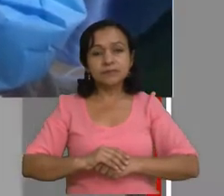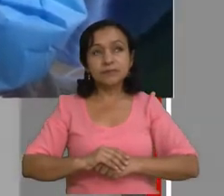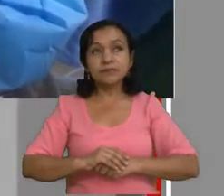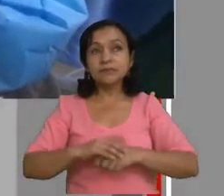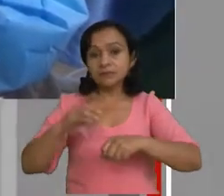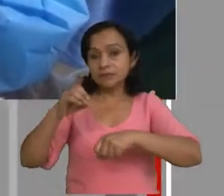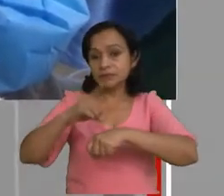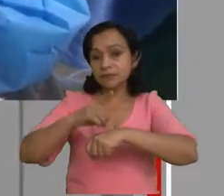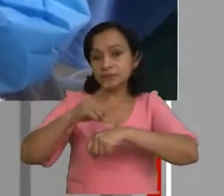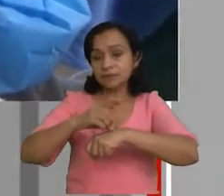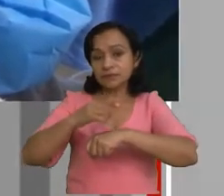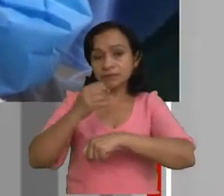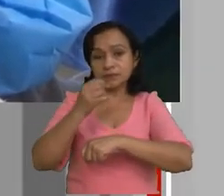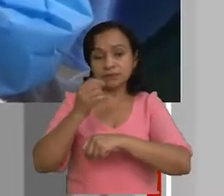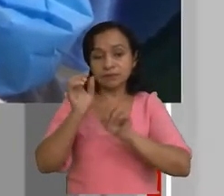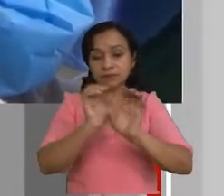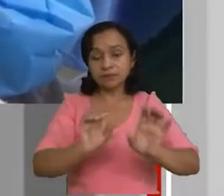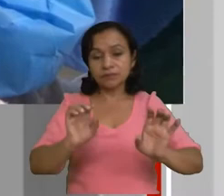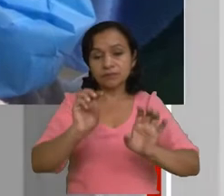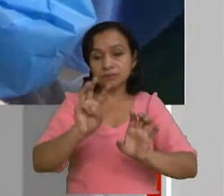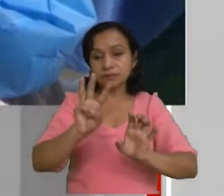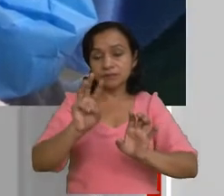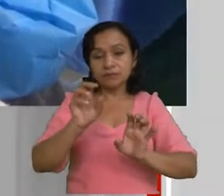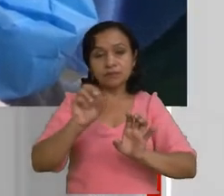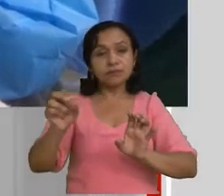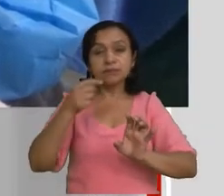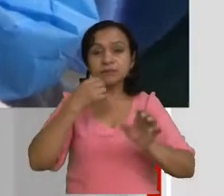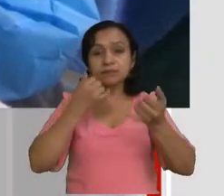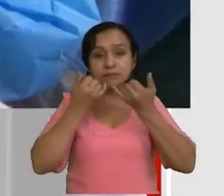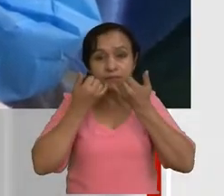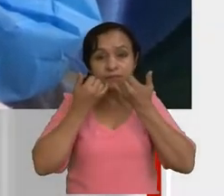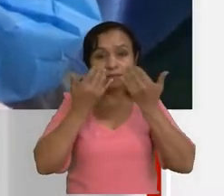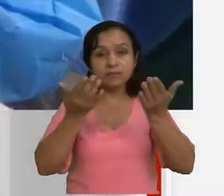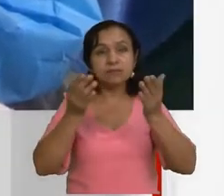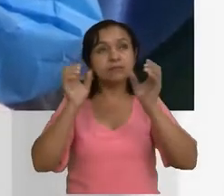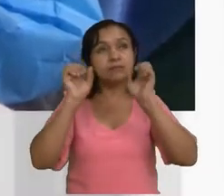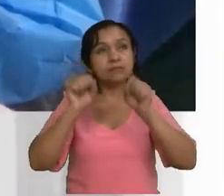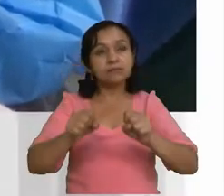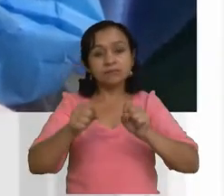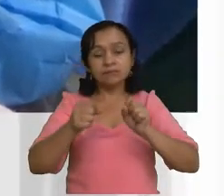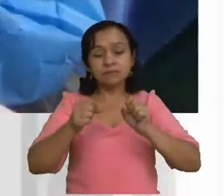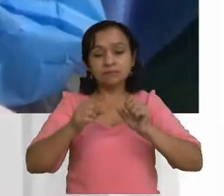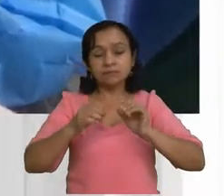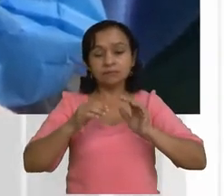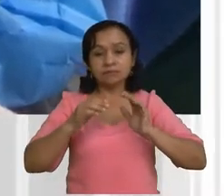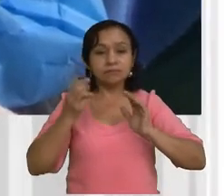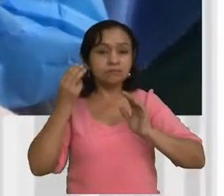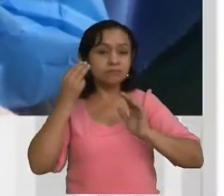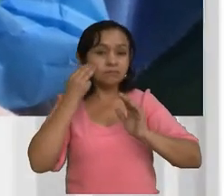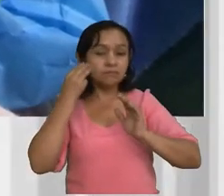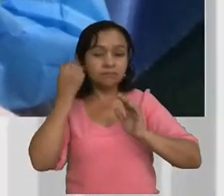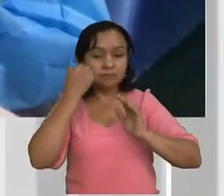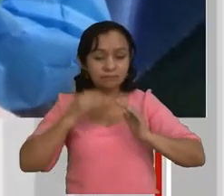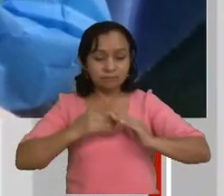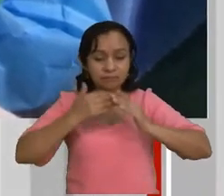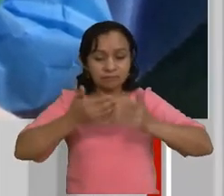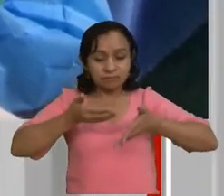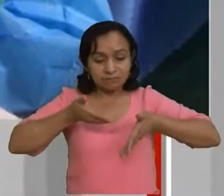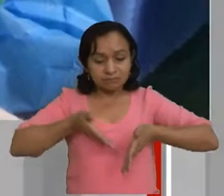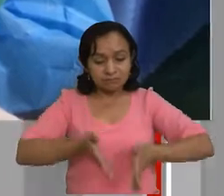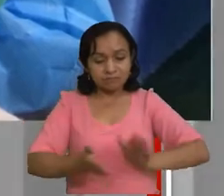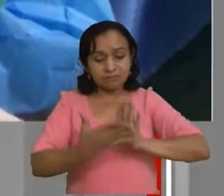Médicos del Hospital de Niños de Wuhan informaron que el coronavirus puede ser transmitido por una madre a su bebé durante el